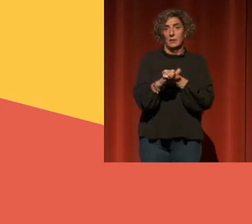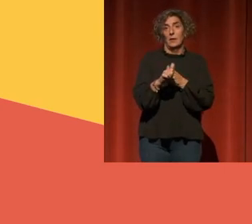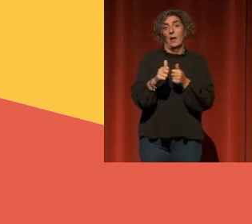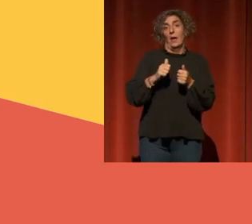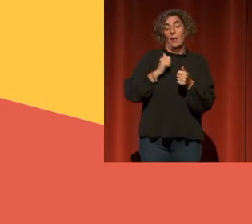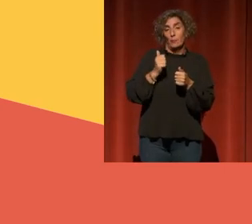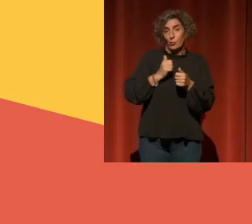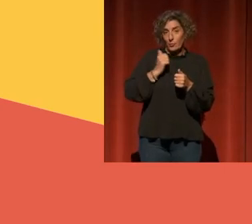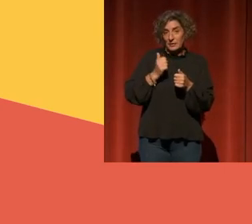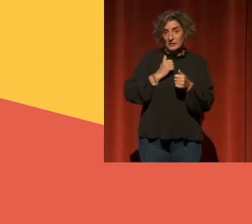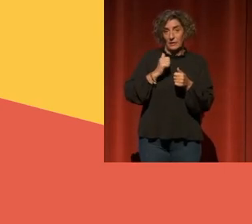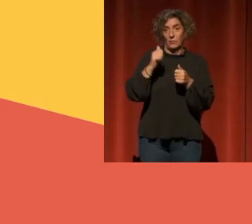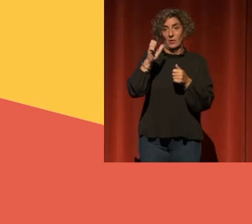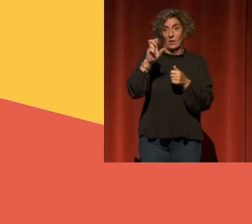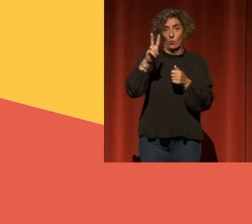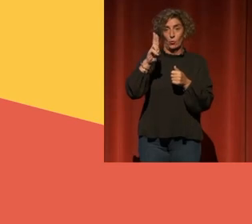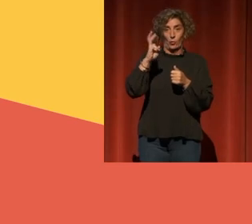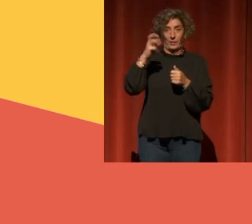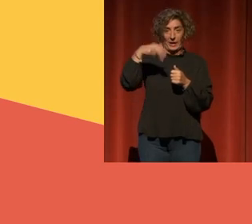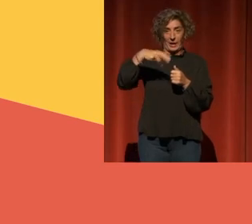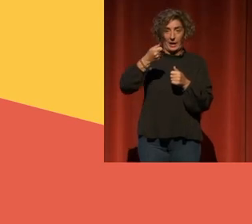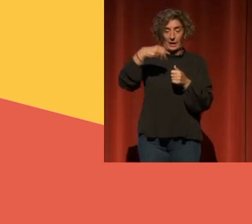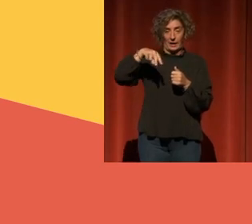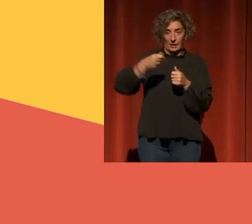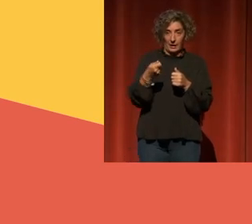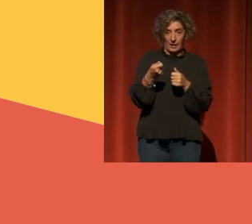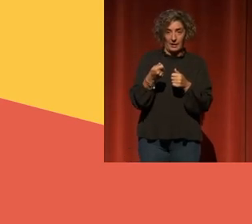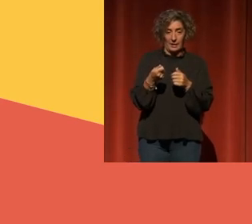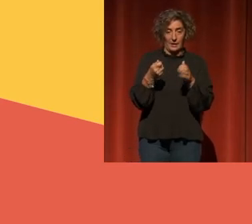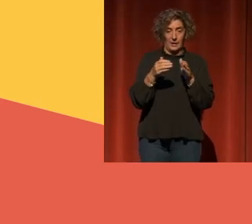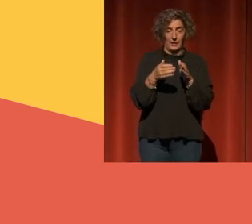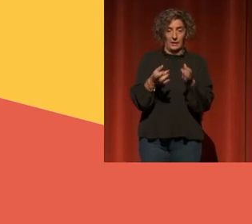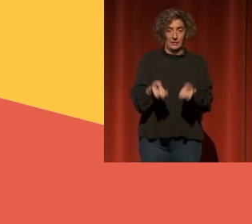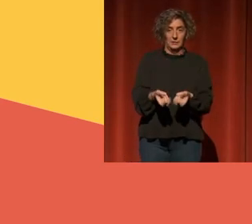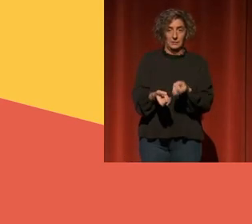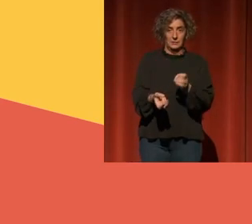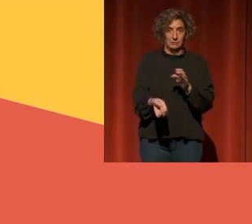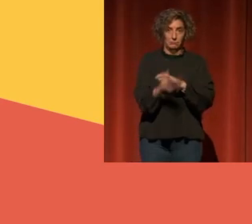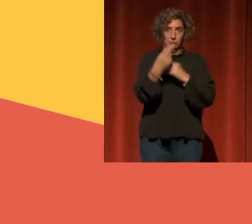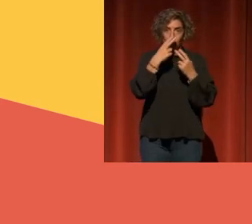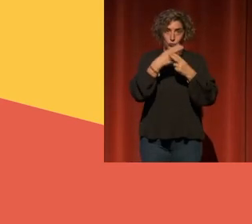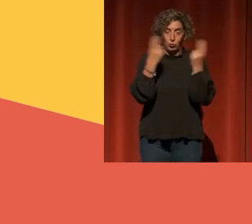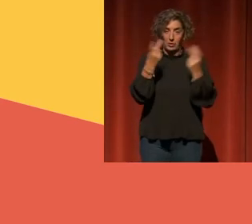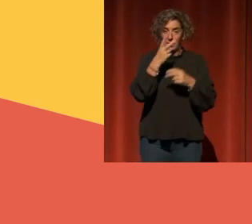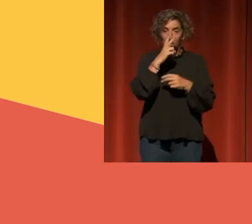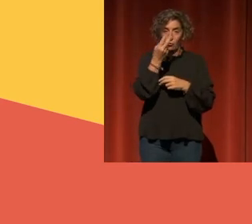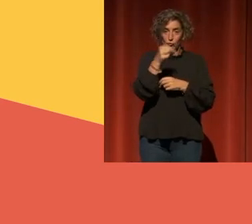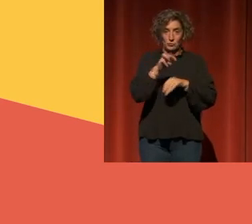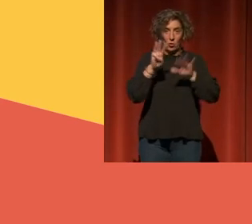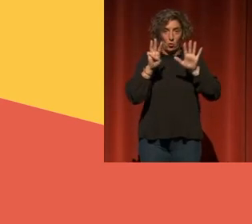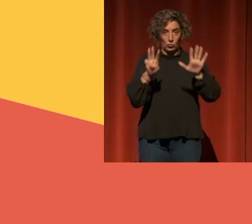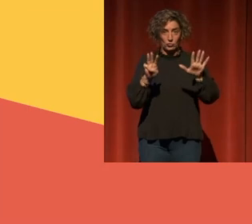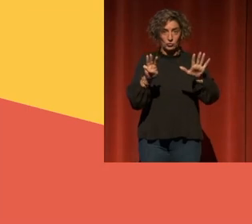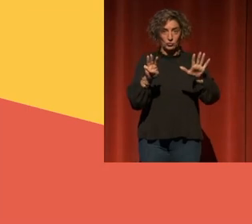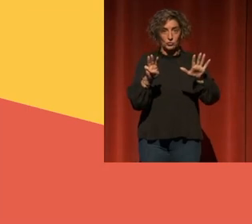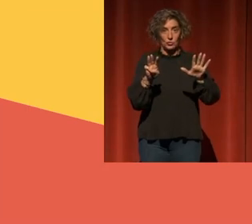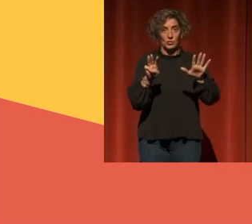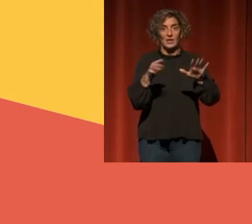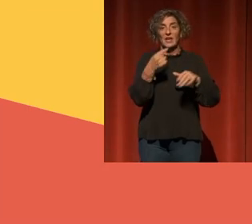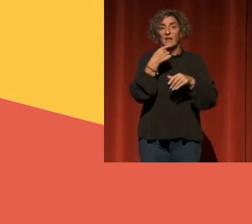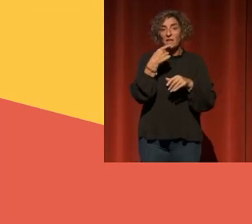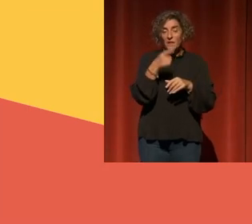de europeana que se publica bueno está publicado en el año 2008 y que alude a las